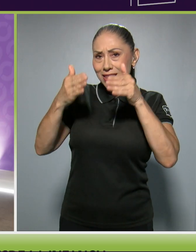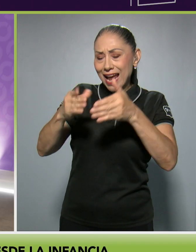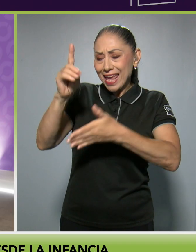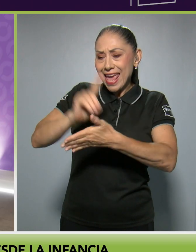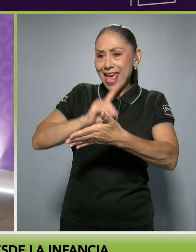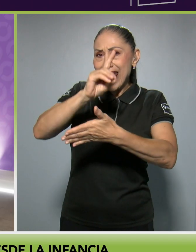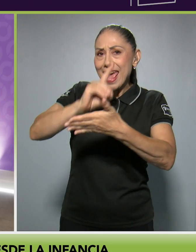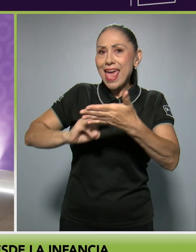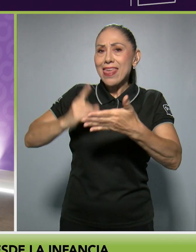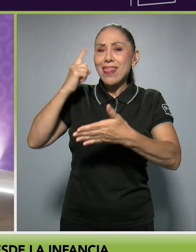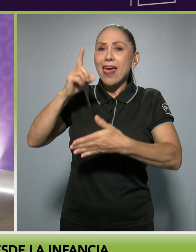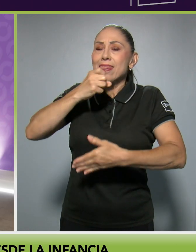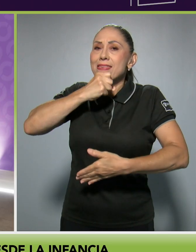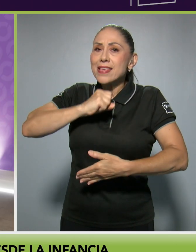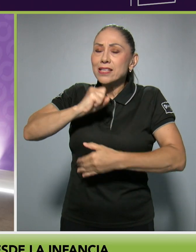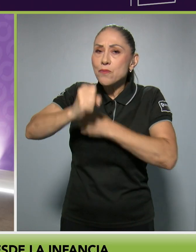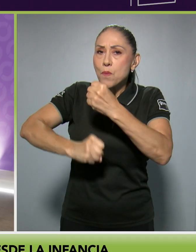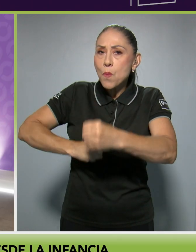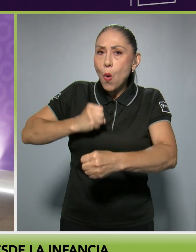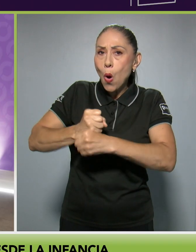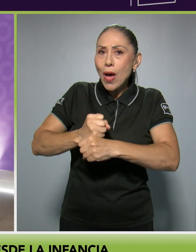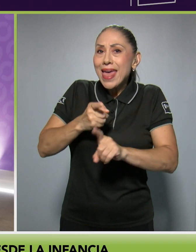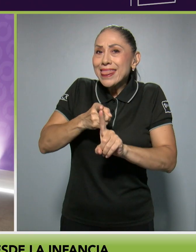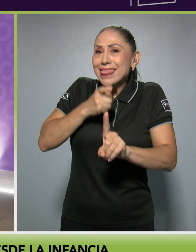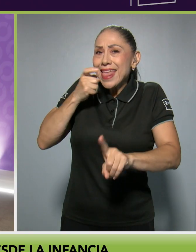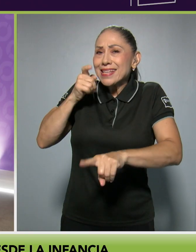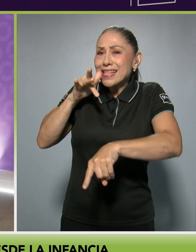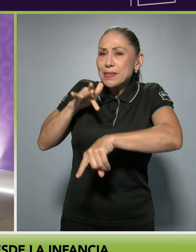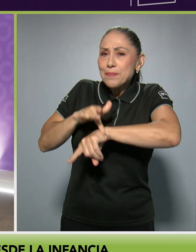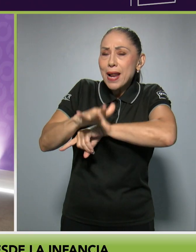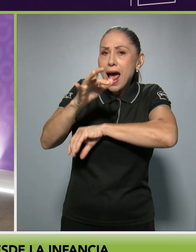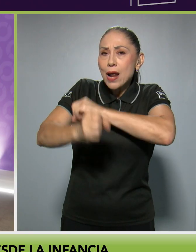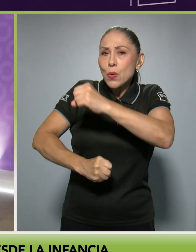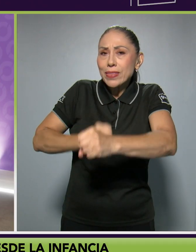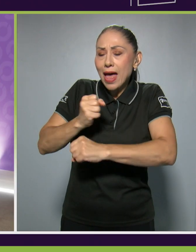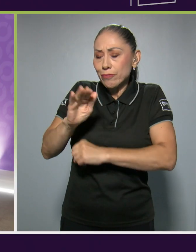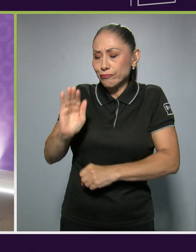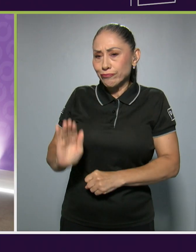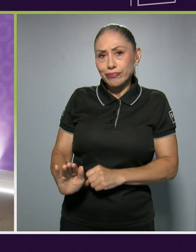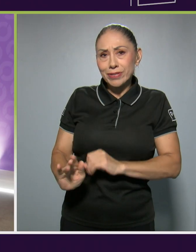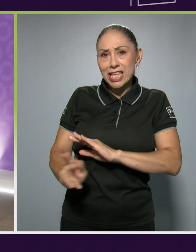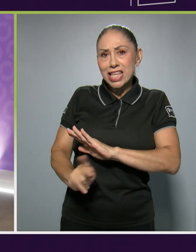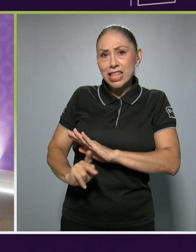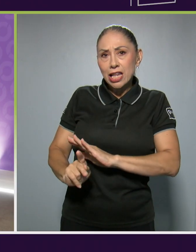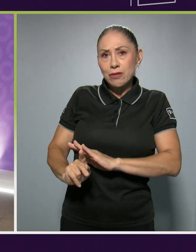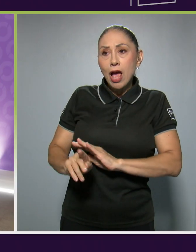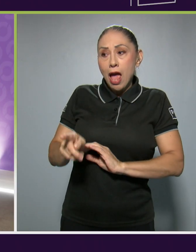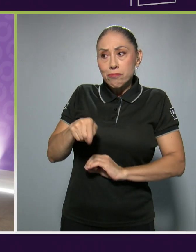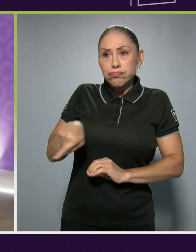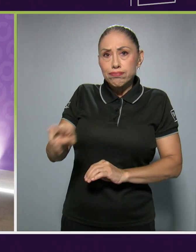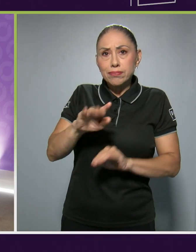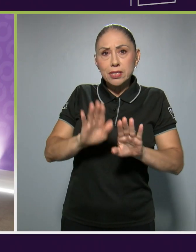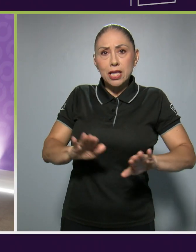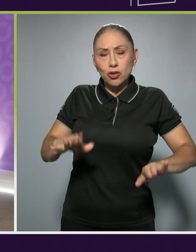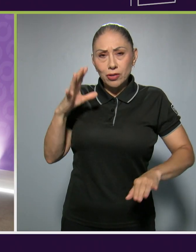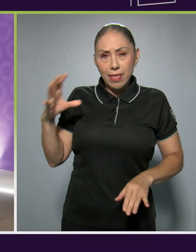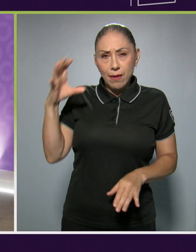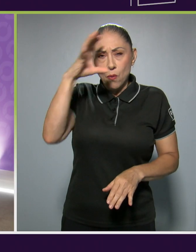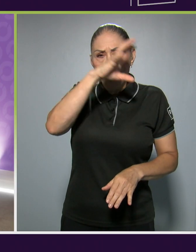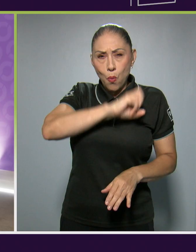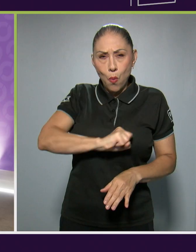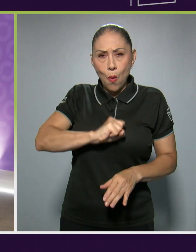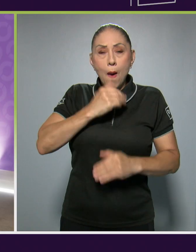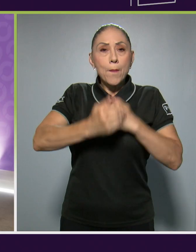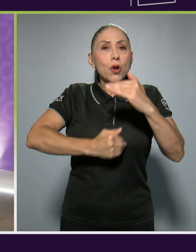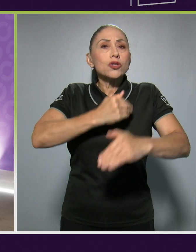kinder, desde las primeras infancias, para que los niños tengan esa idea de que el proceso de envejecimiento y vejez